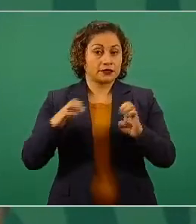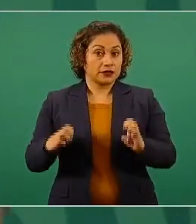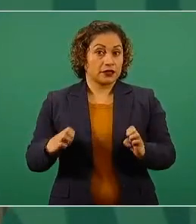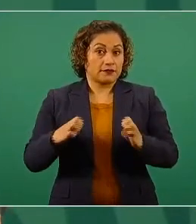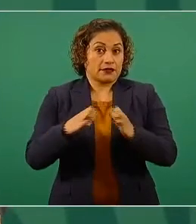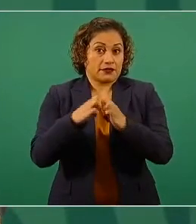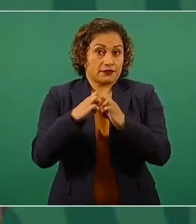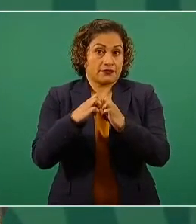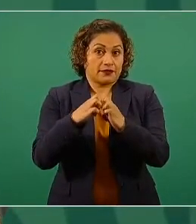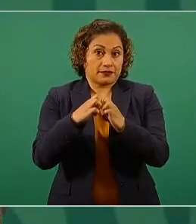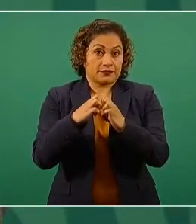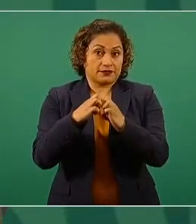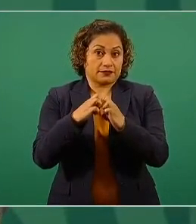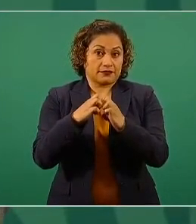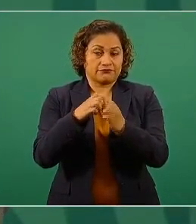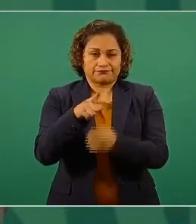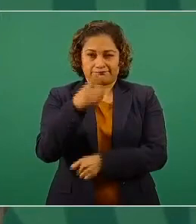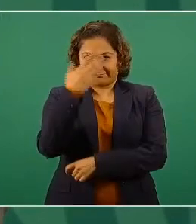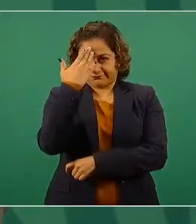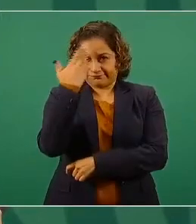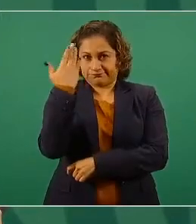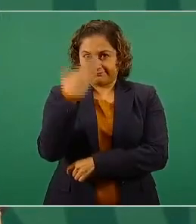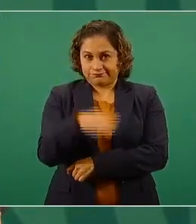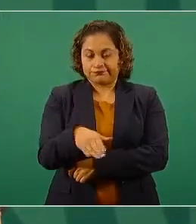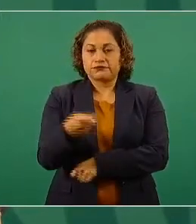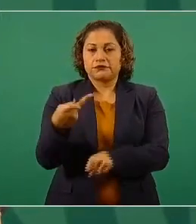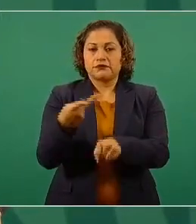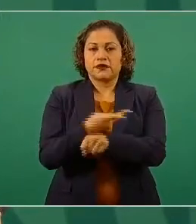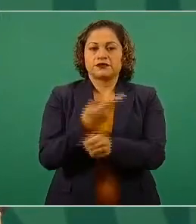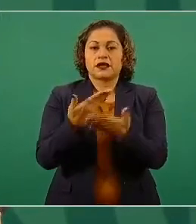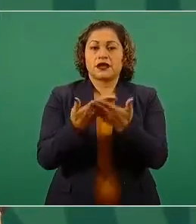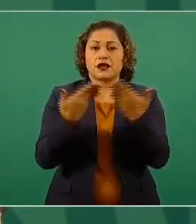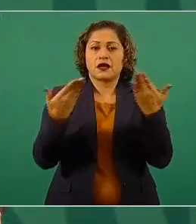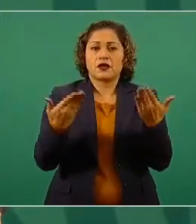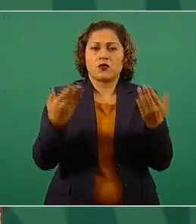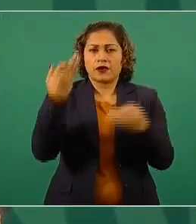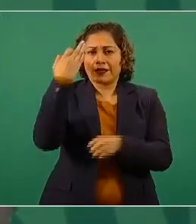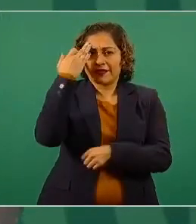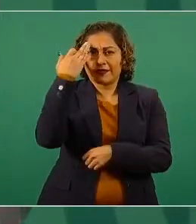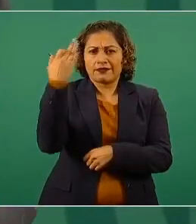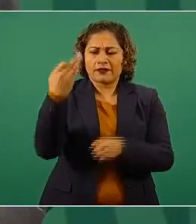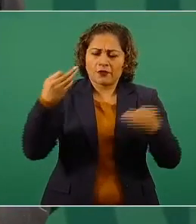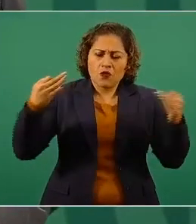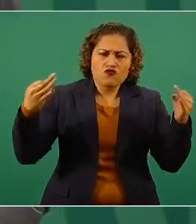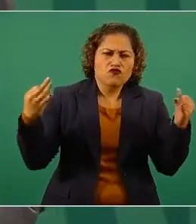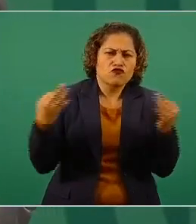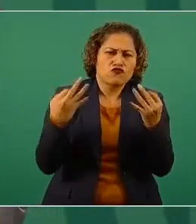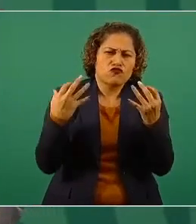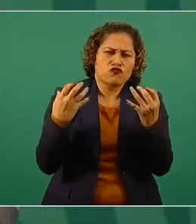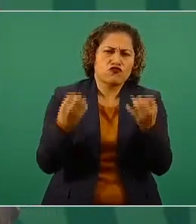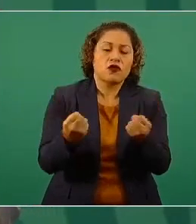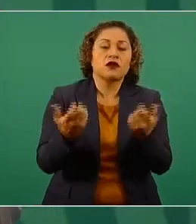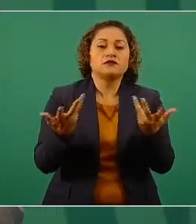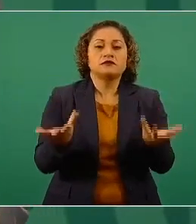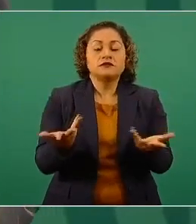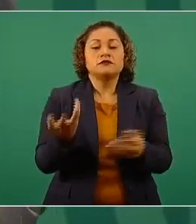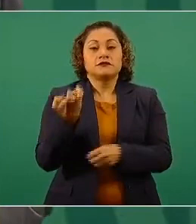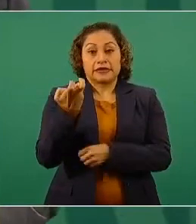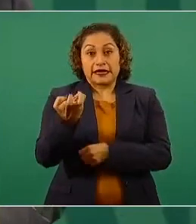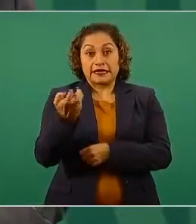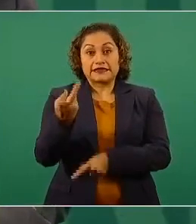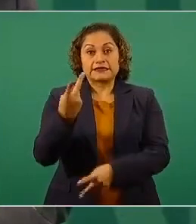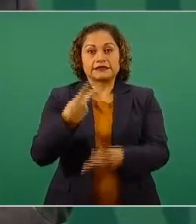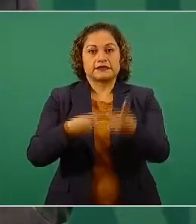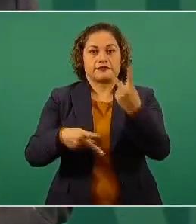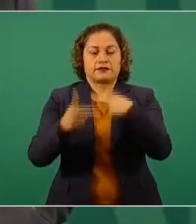que se provocó por las nevadas y que llevó a